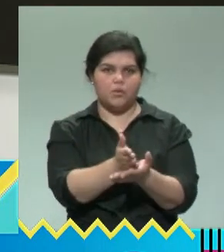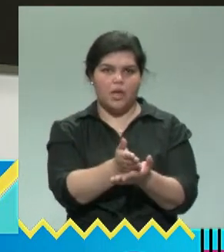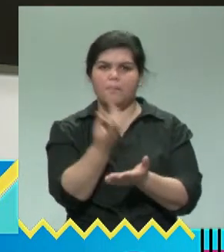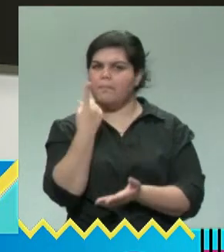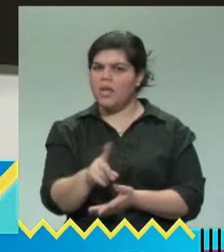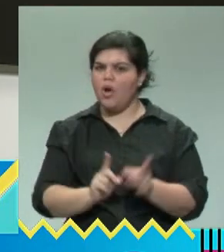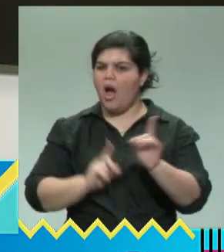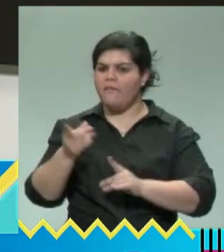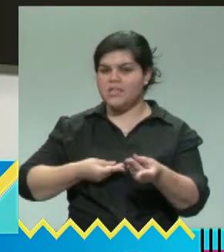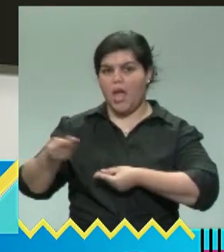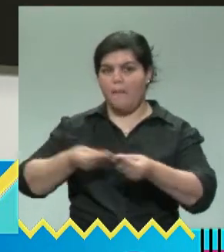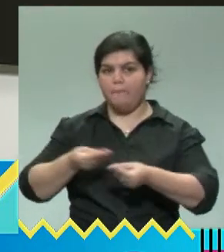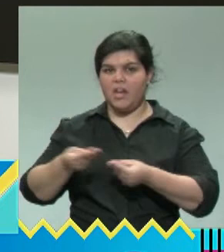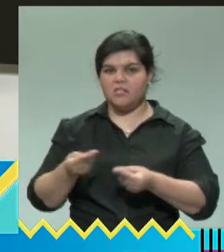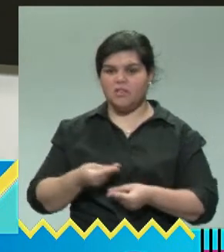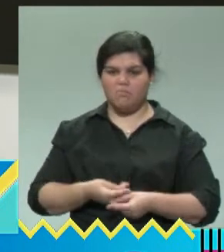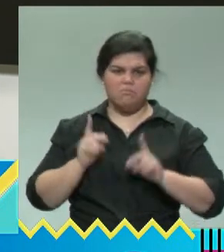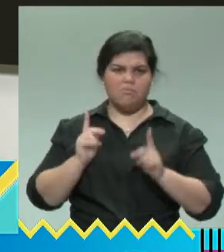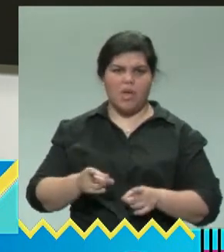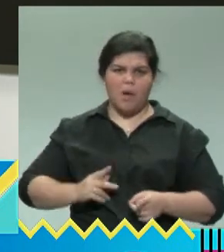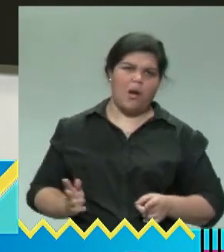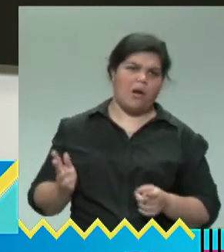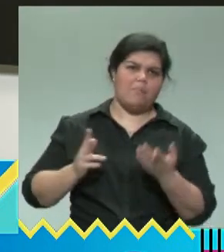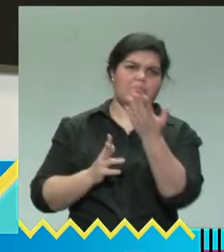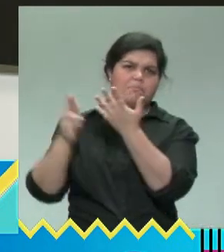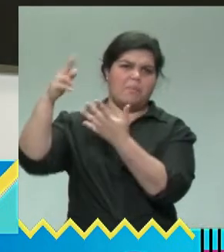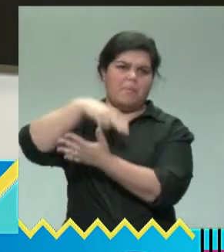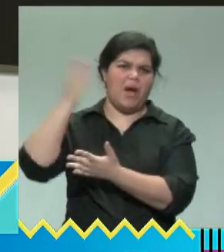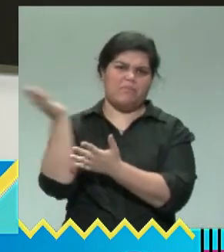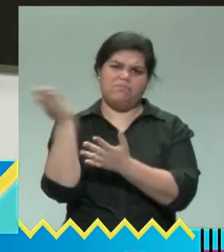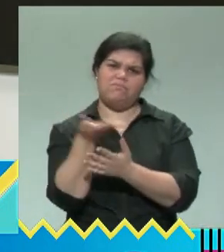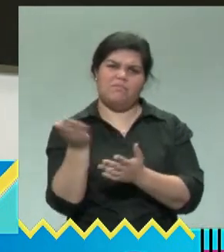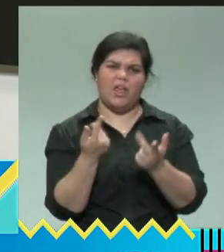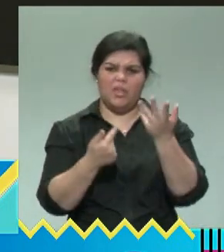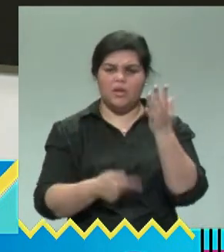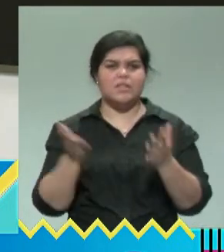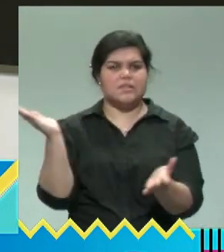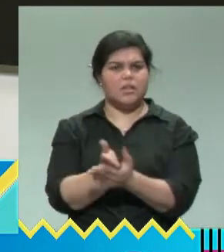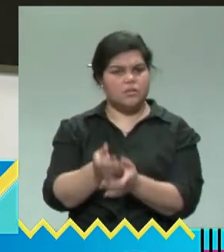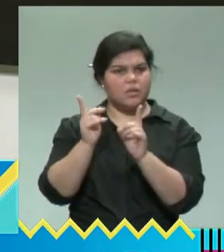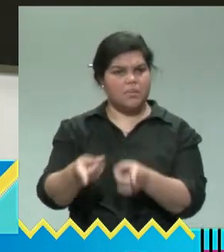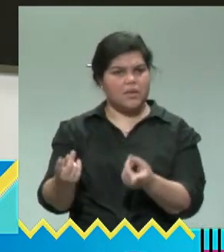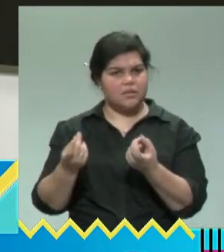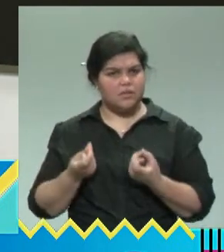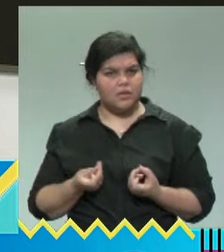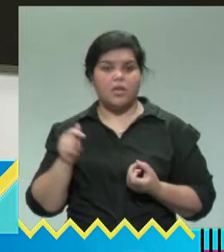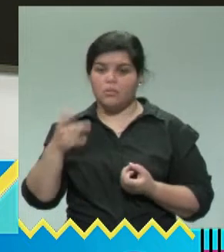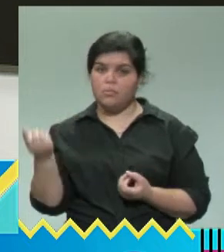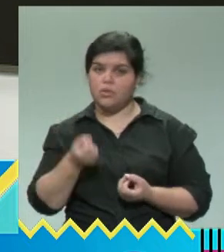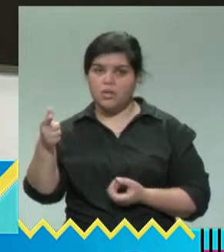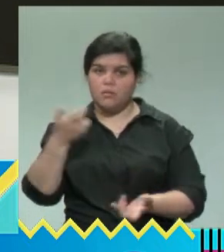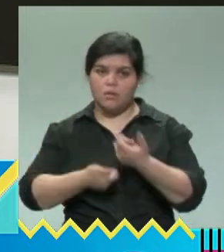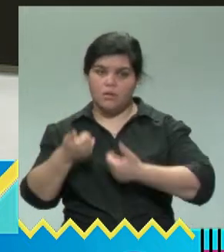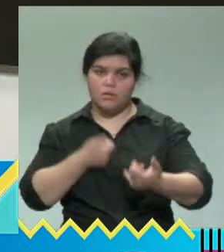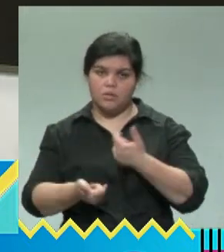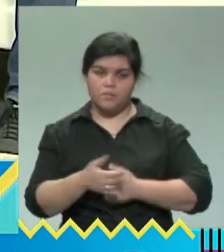bueno, empresas, ¿no?, haciéndolo de una manera que también debería haber sido sancionada. Entonces está bueno también que nos comentes esto que se está haciendo